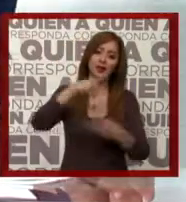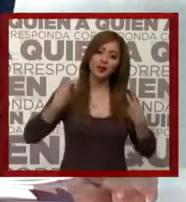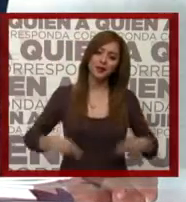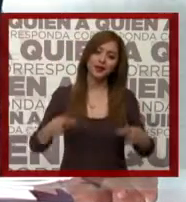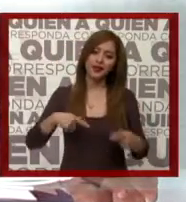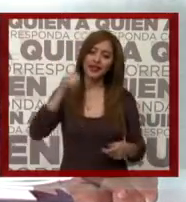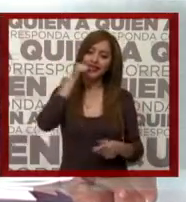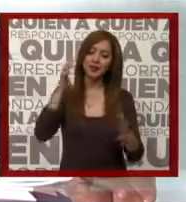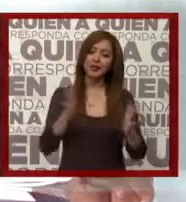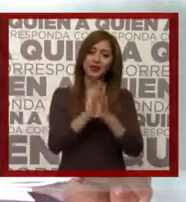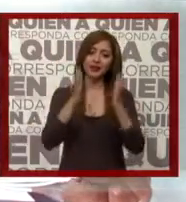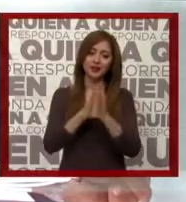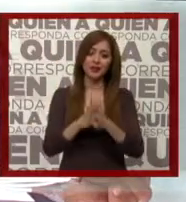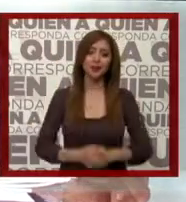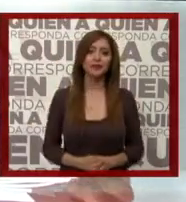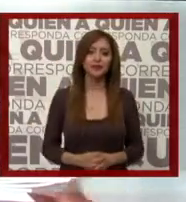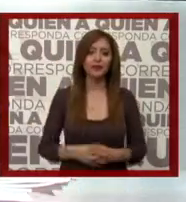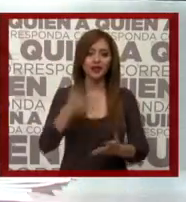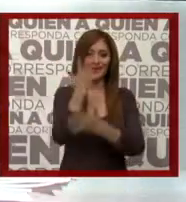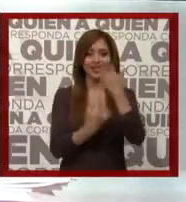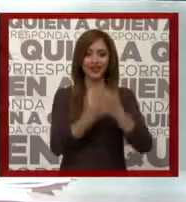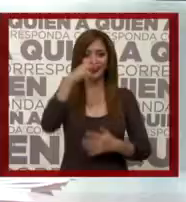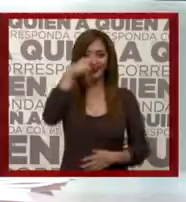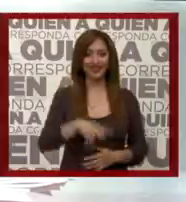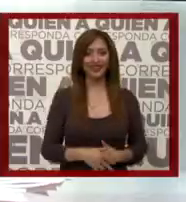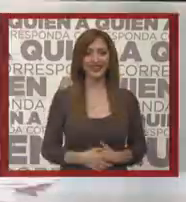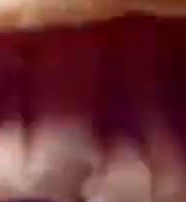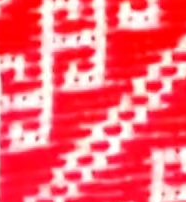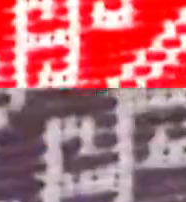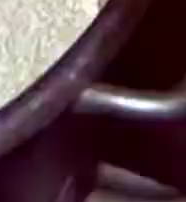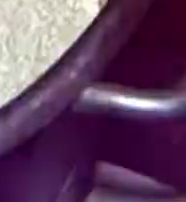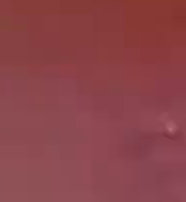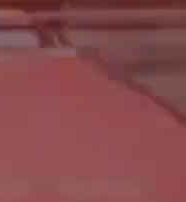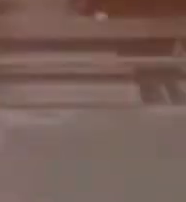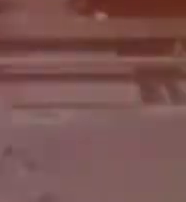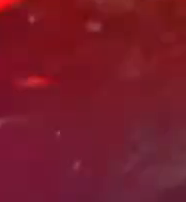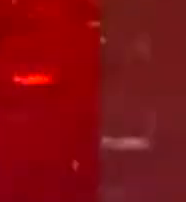nosotros. Gracias. Hecho en México.